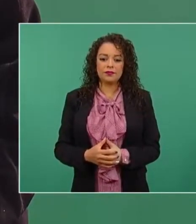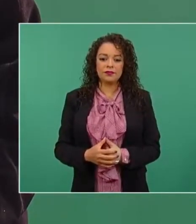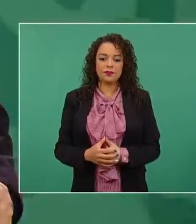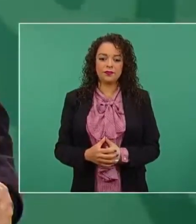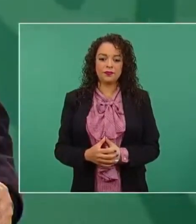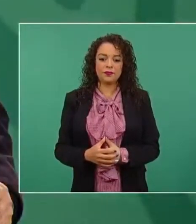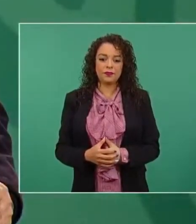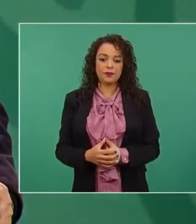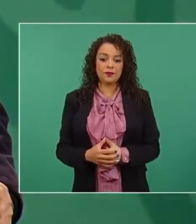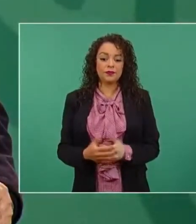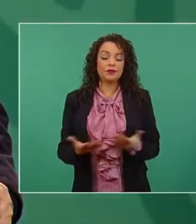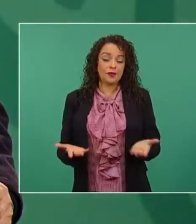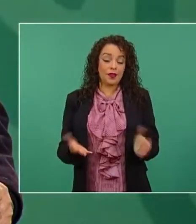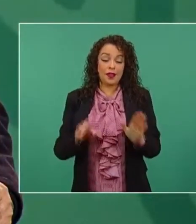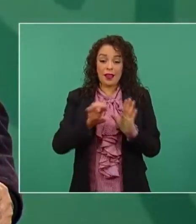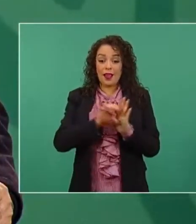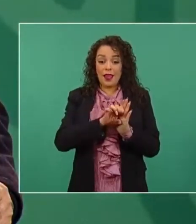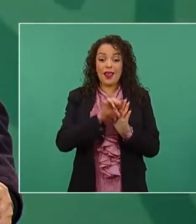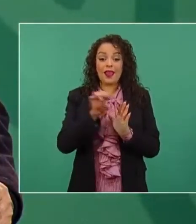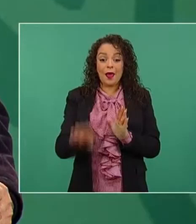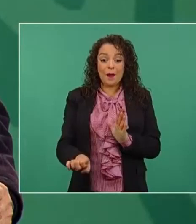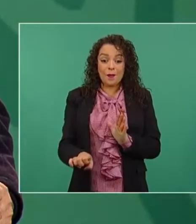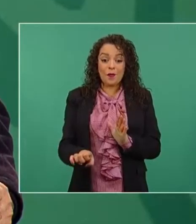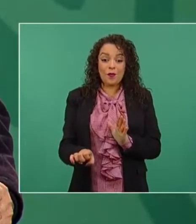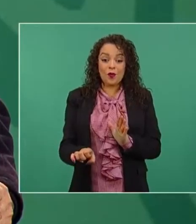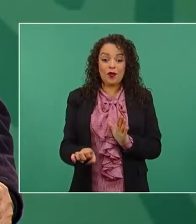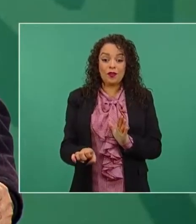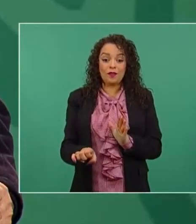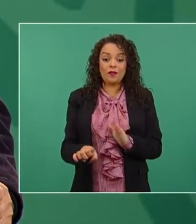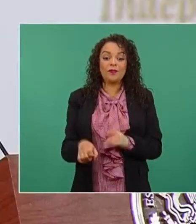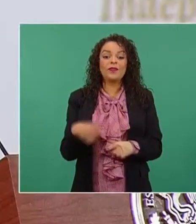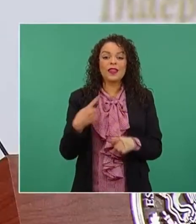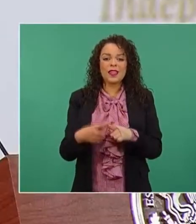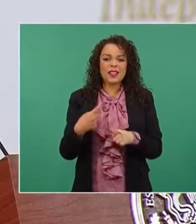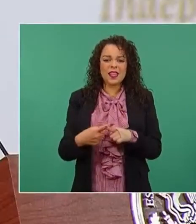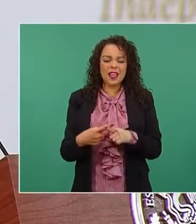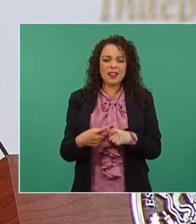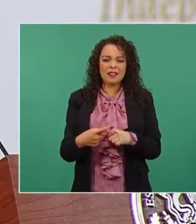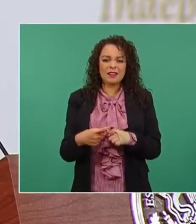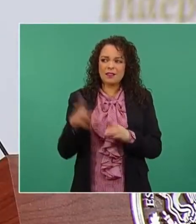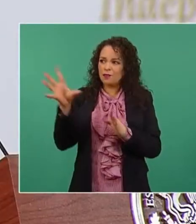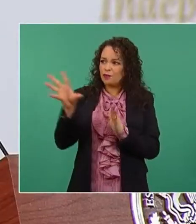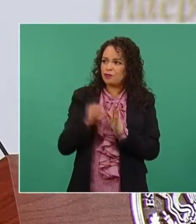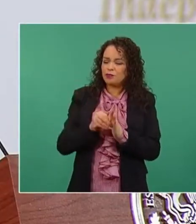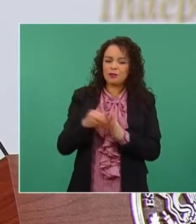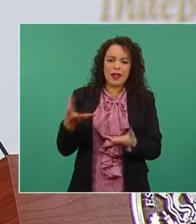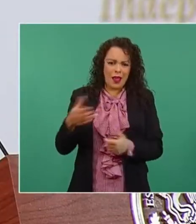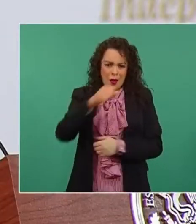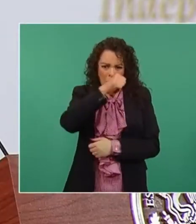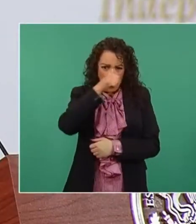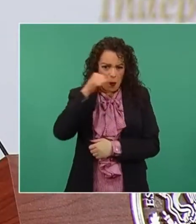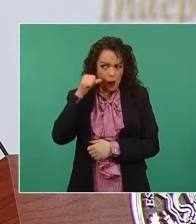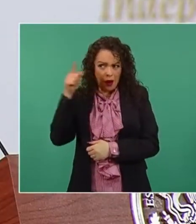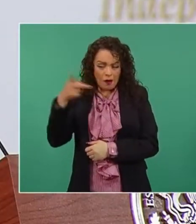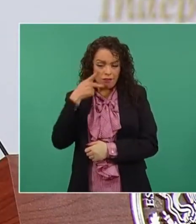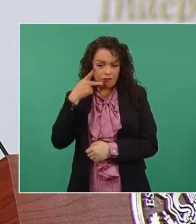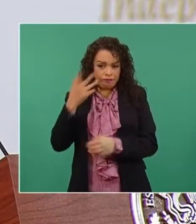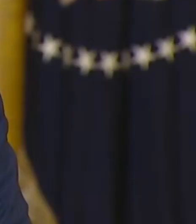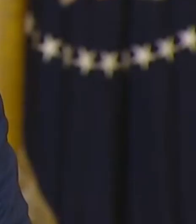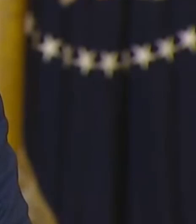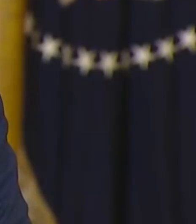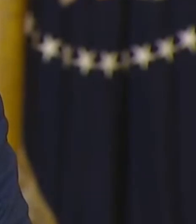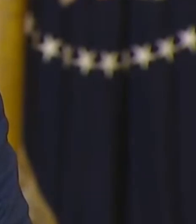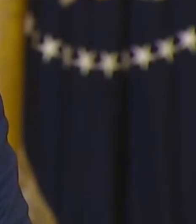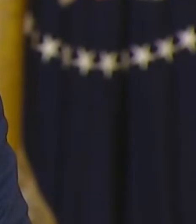a su vez preocupaciones también de aquel país por el tema de la reforma eléctrica, la reforma energética en general. Dice el presidente que se mantiene muy